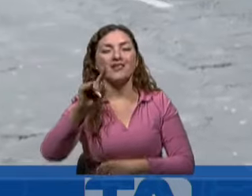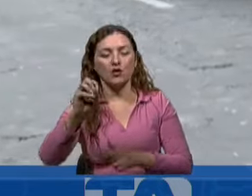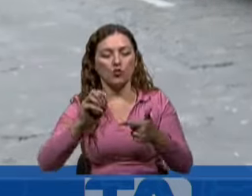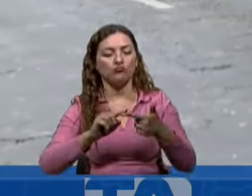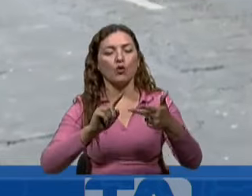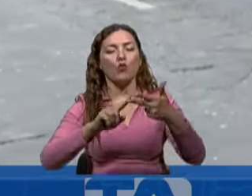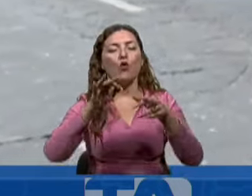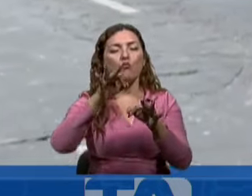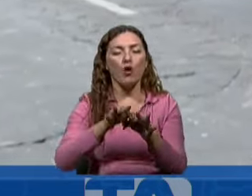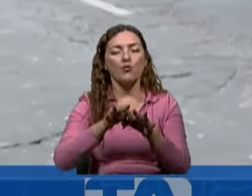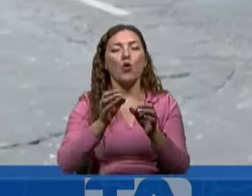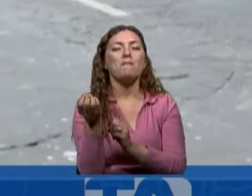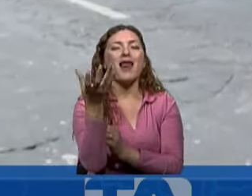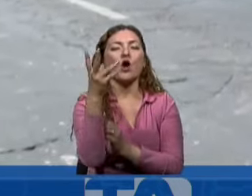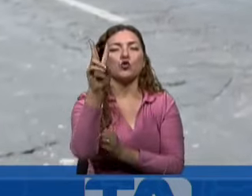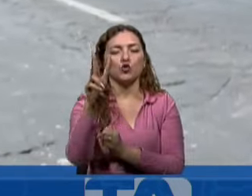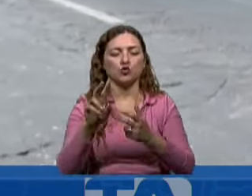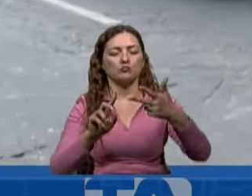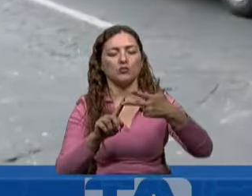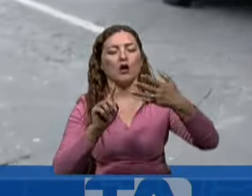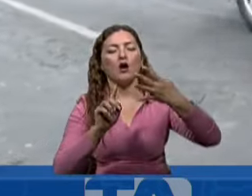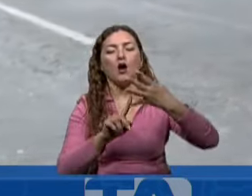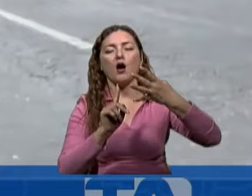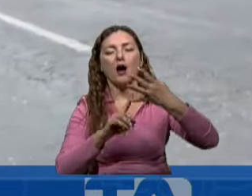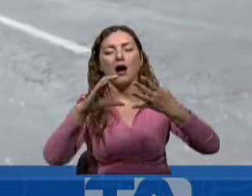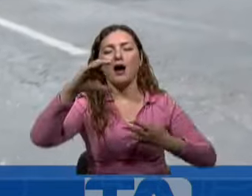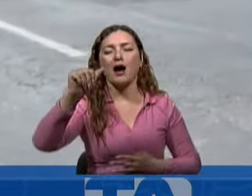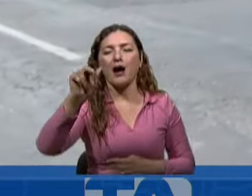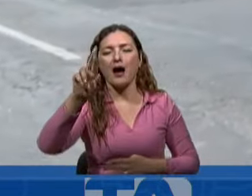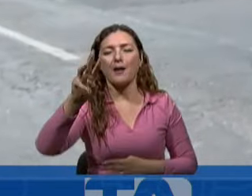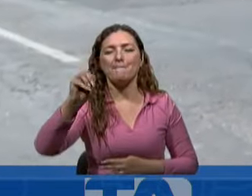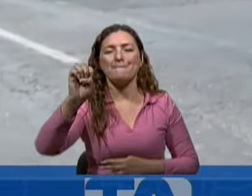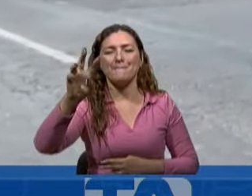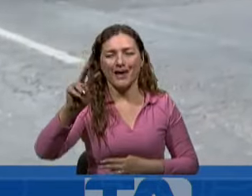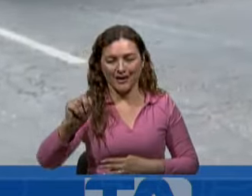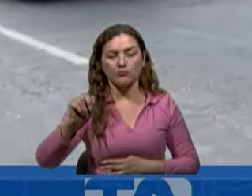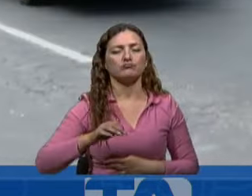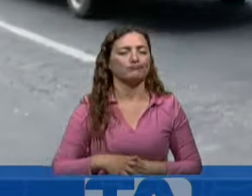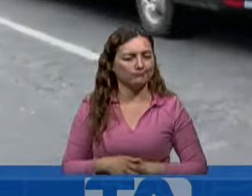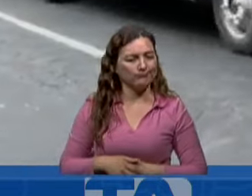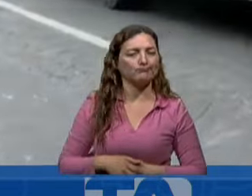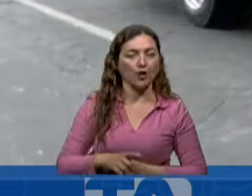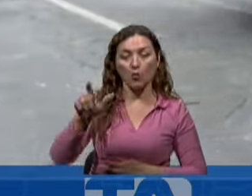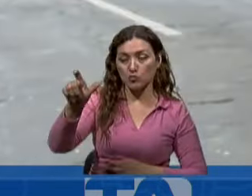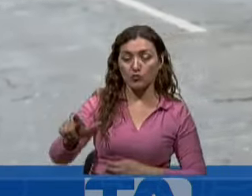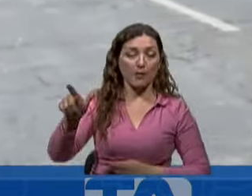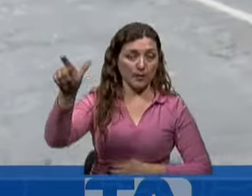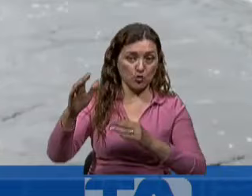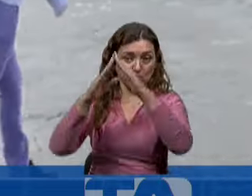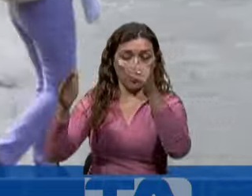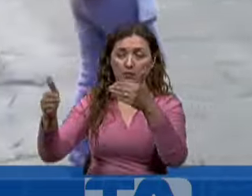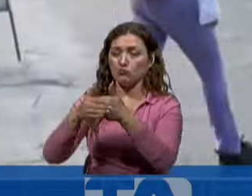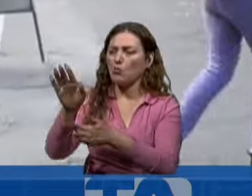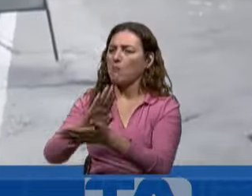2 también y el barrio El Carmen. Es por ello que nosotros vamos a tratar de conversar con una de las vecinas de este sector. ¿A qué